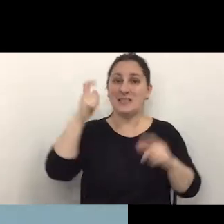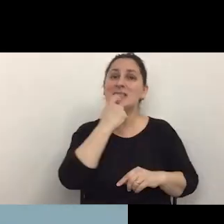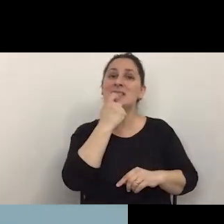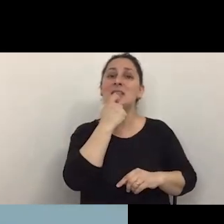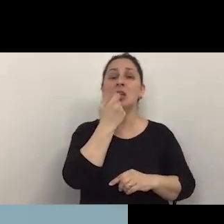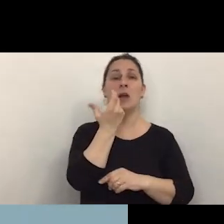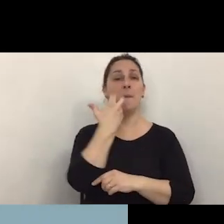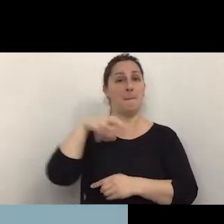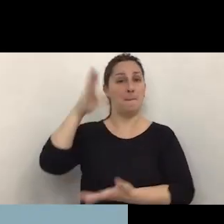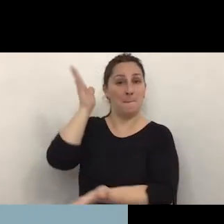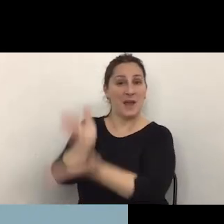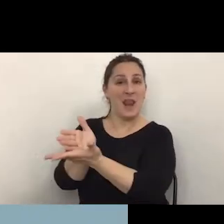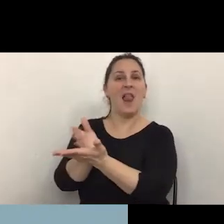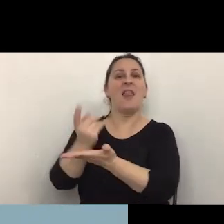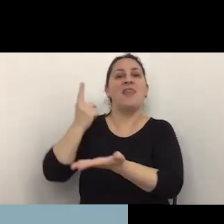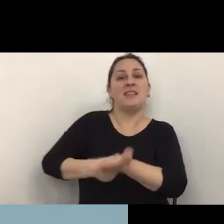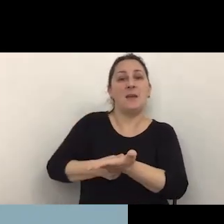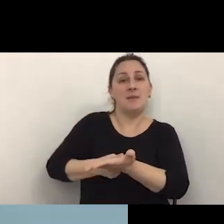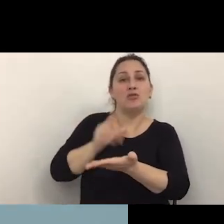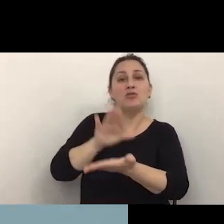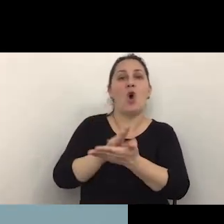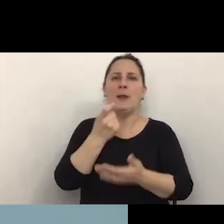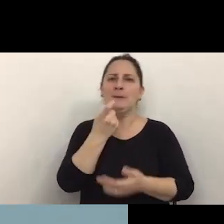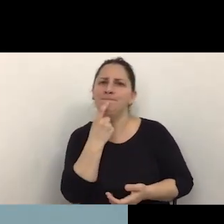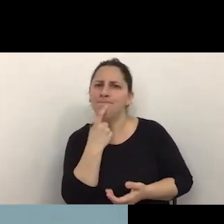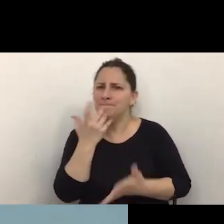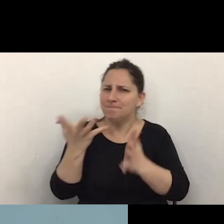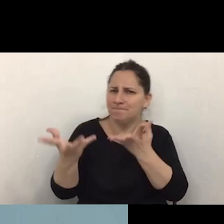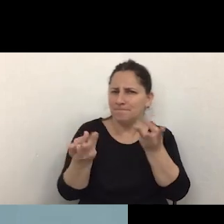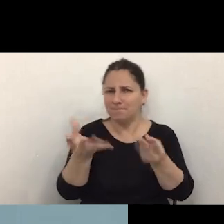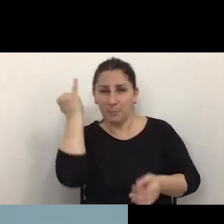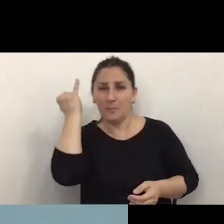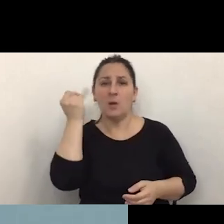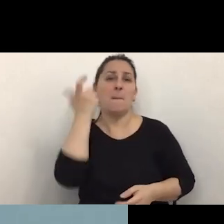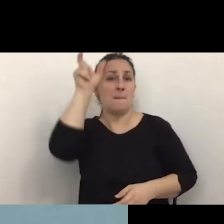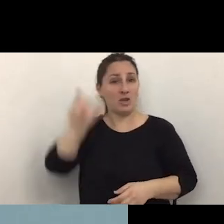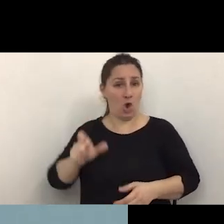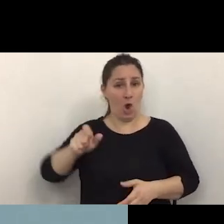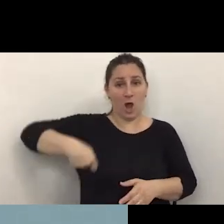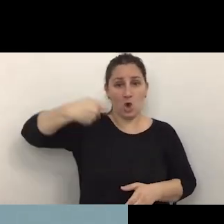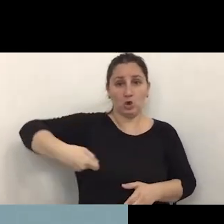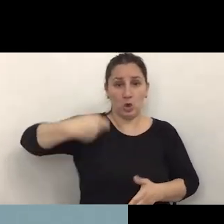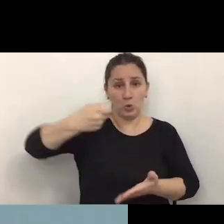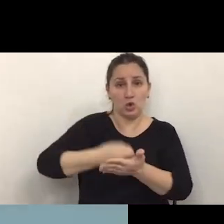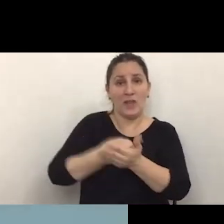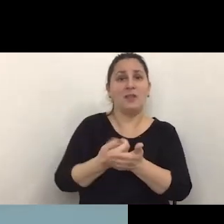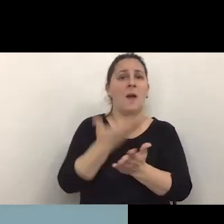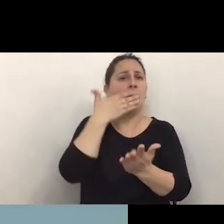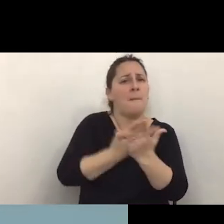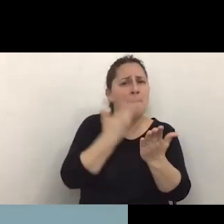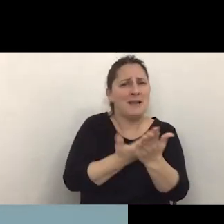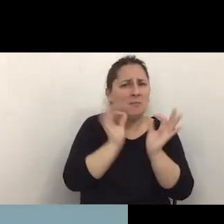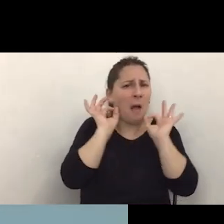ámbito penal las determinaciones sobre base presunta, un contribuyente que lleva la documentación en